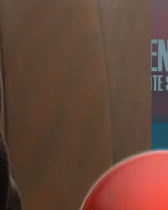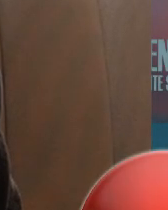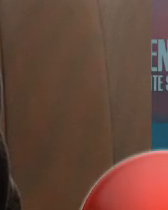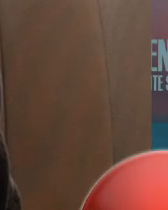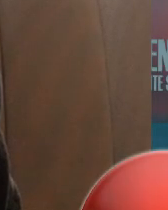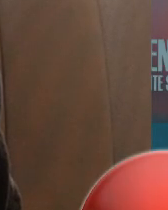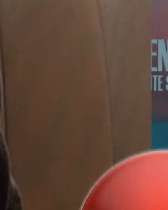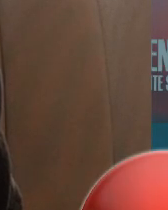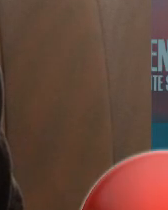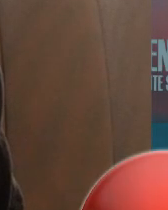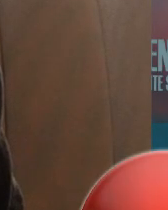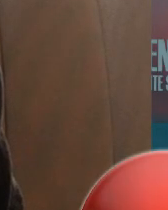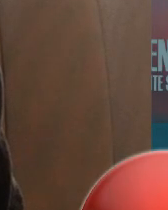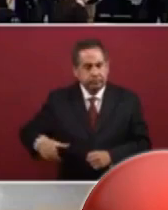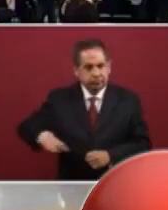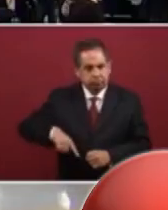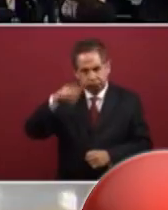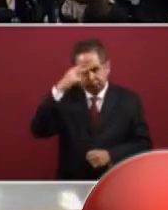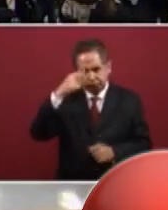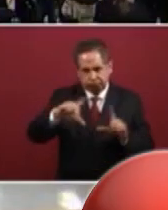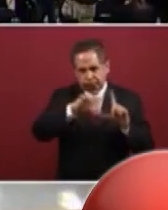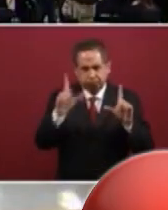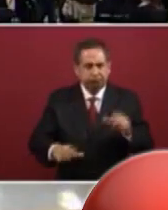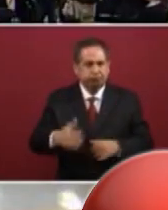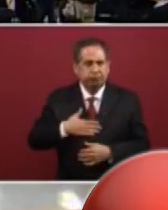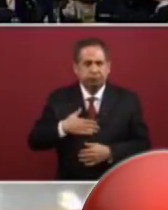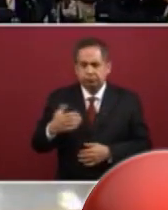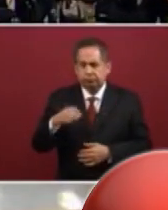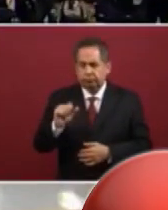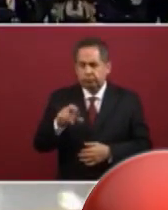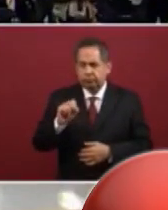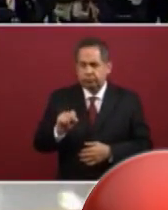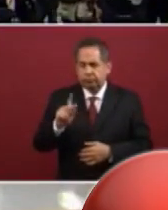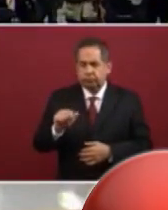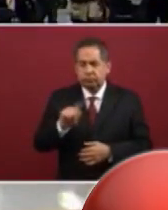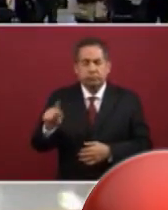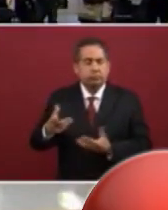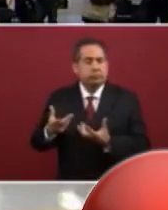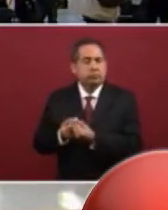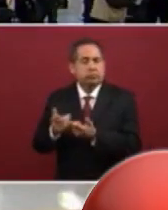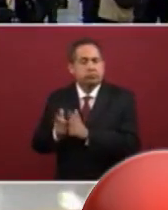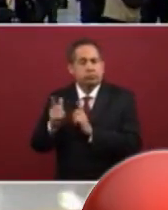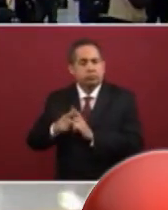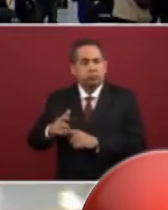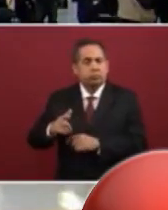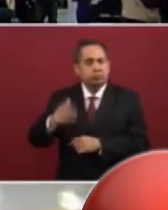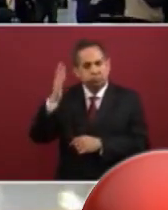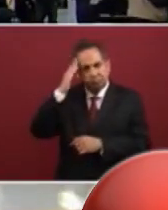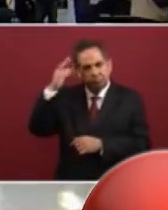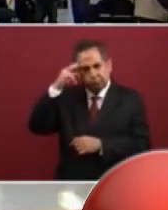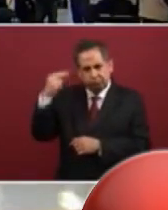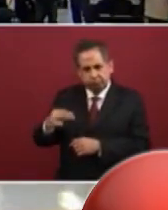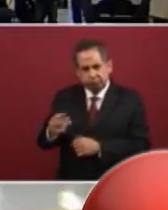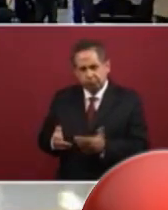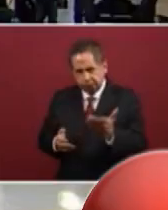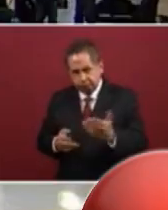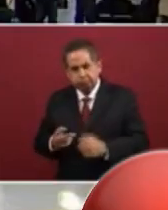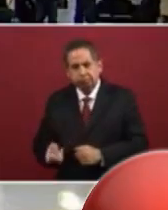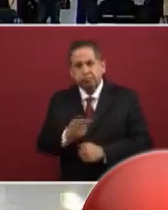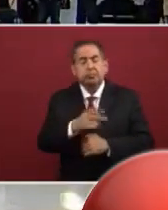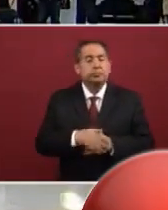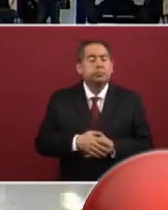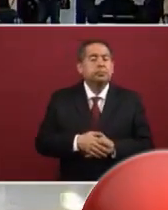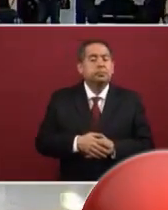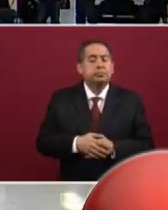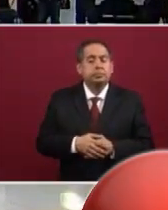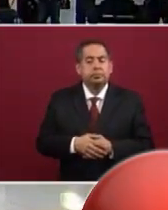Buenos días, presidente de los Estados Unidos mexicanos, Carlos Pozos, de Líderes Mexicanos y Petróleo y Energía. Presidente, estuve ausente